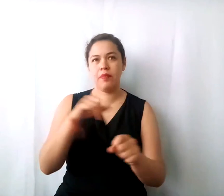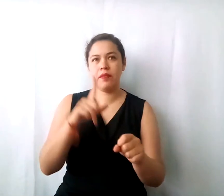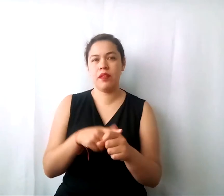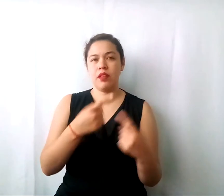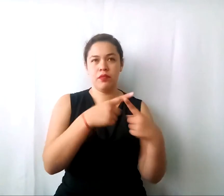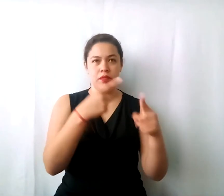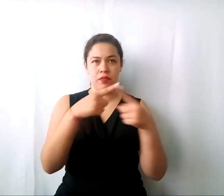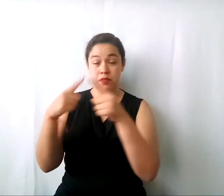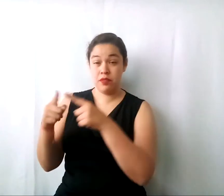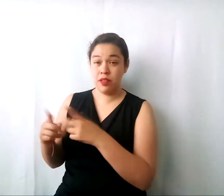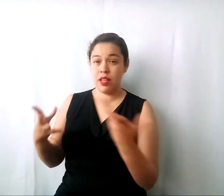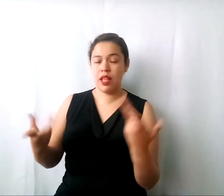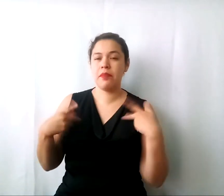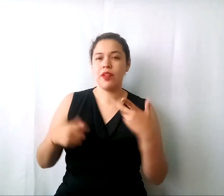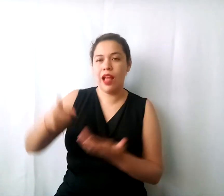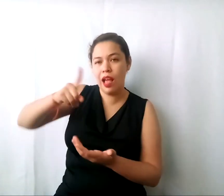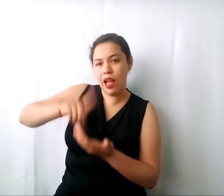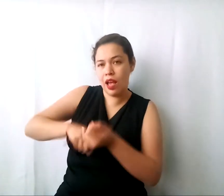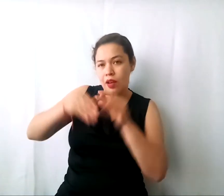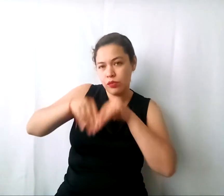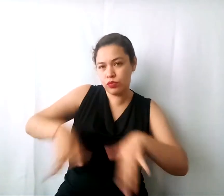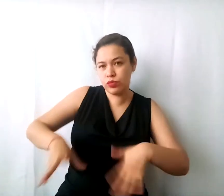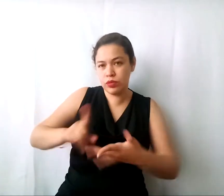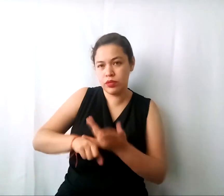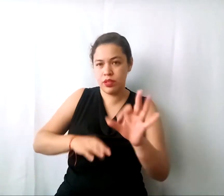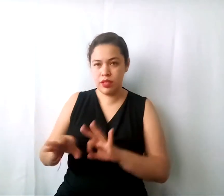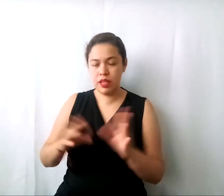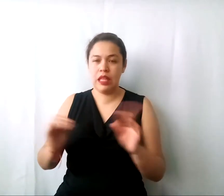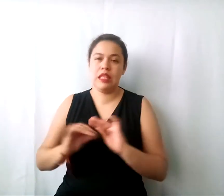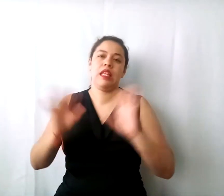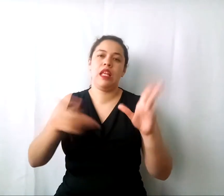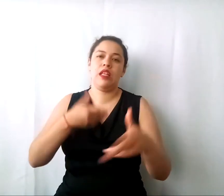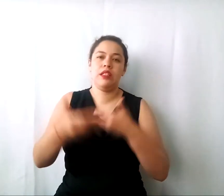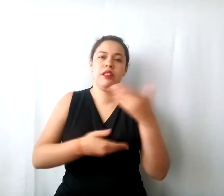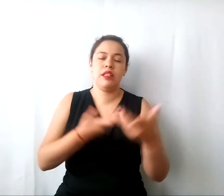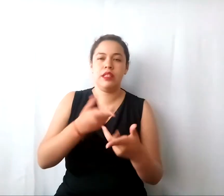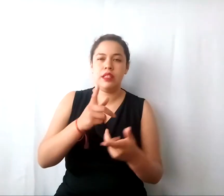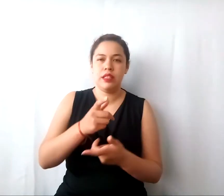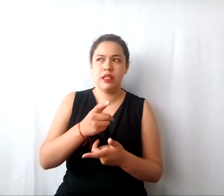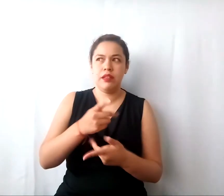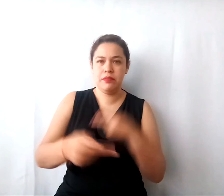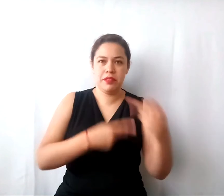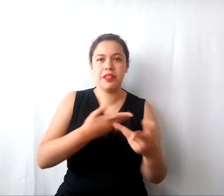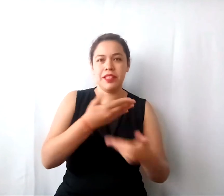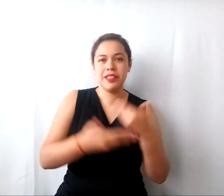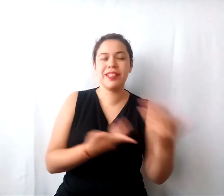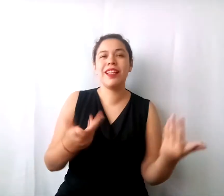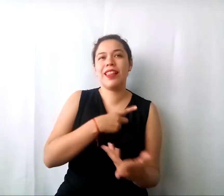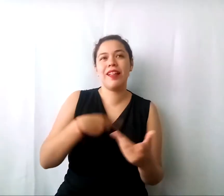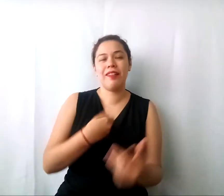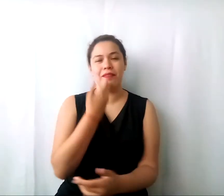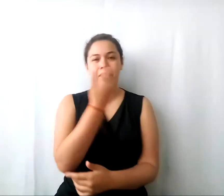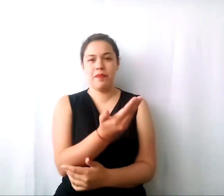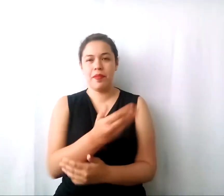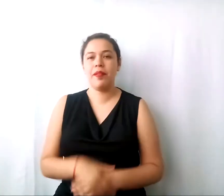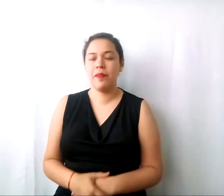demás, los que tengan trabajadores, pues obviamente que sea prestación de servicios, habrá que pedírselos.